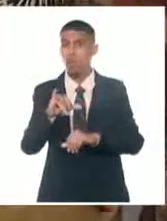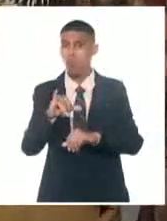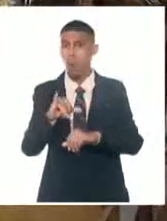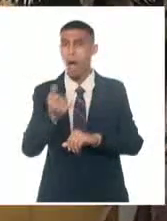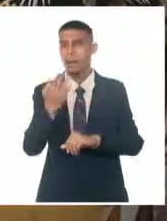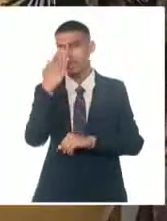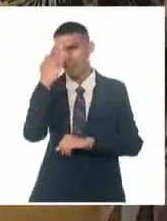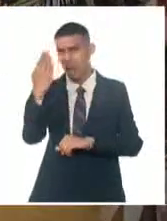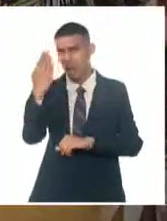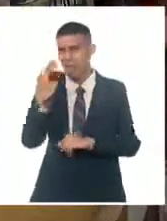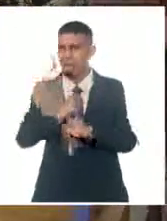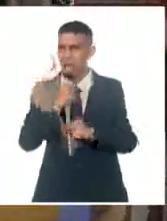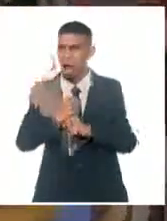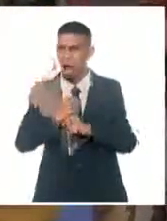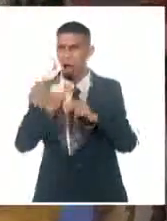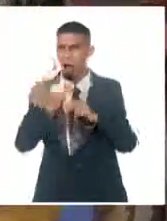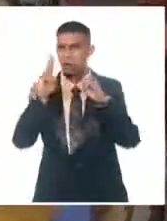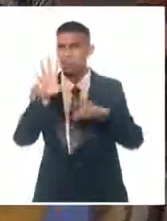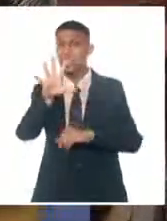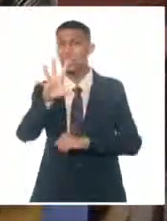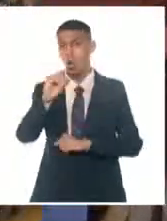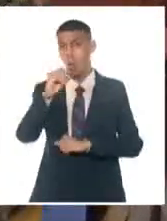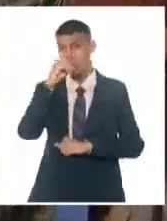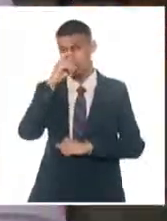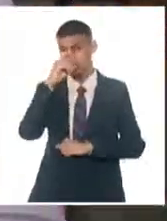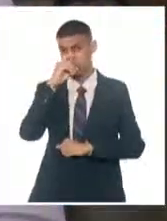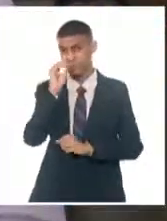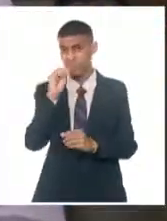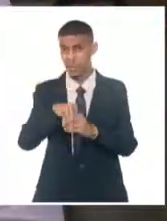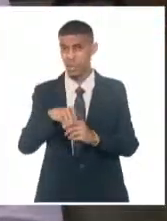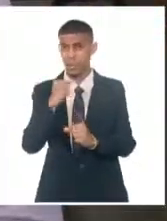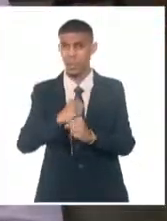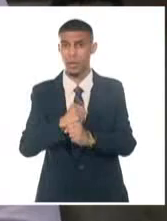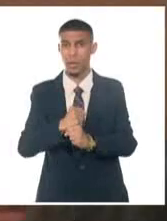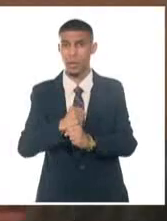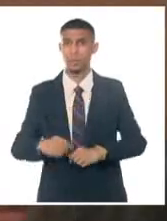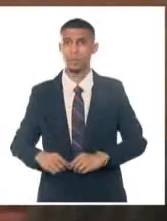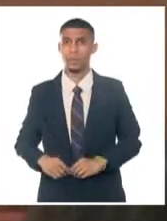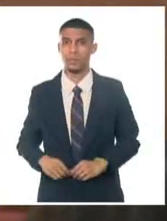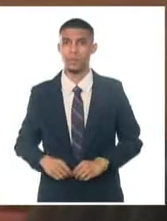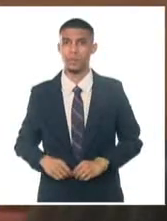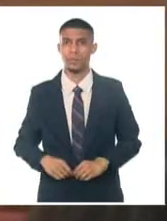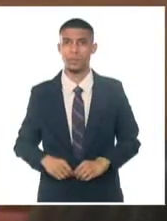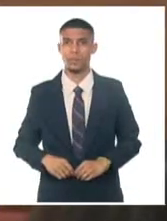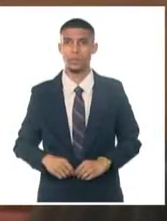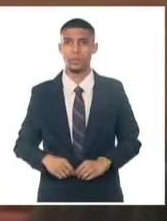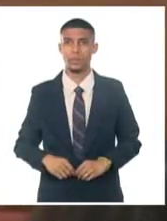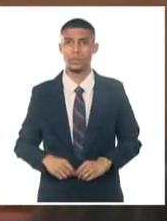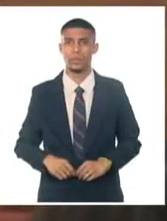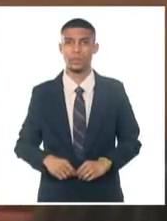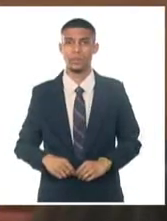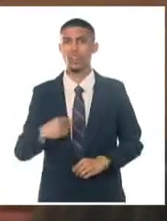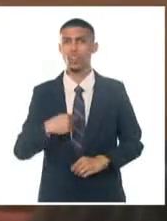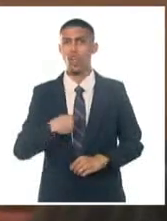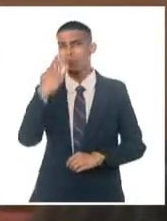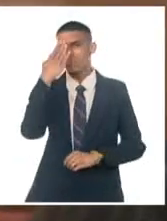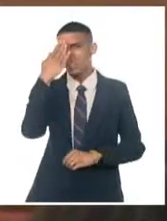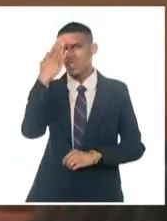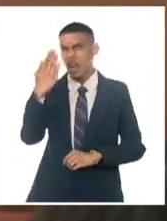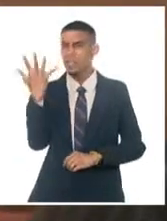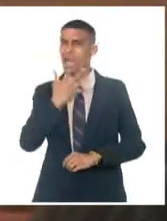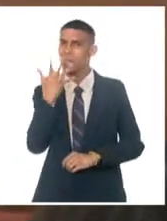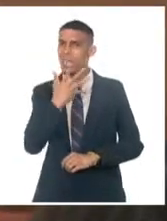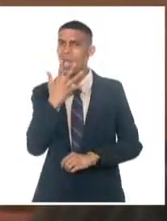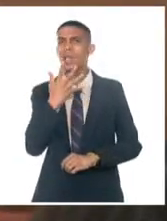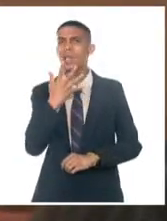colega incansable con 50 años de vida profesional yo agradezco mucho a Roberto agudo que me enseñó a caminar por esa por esa vía